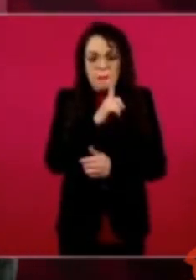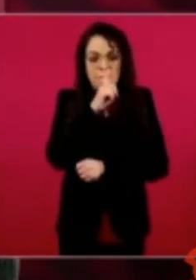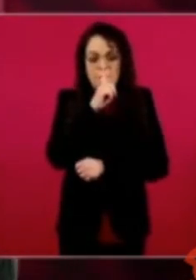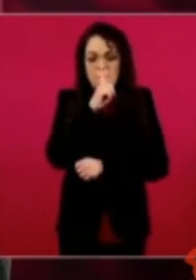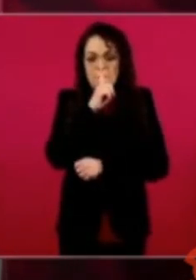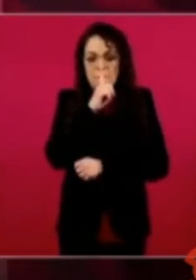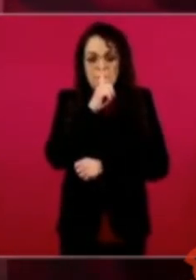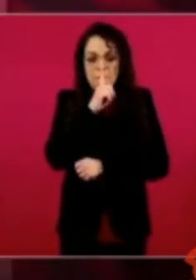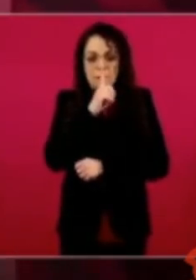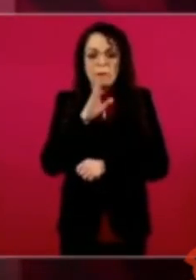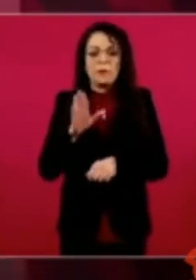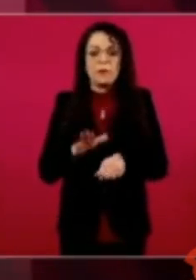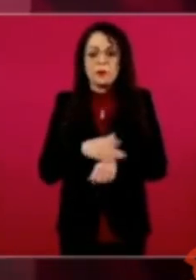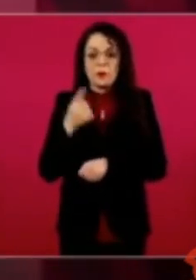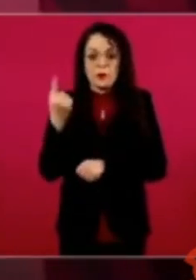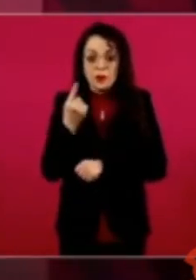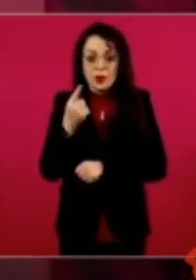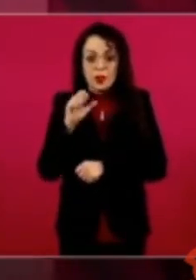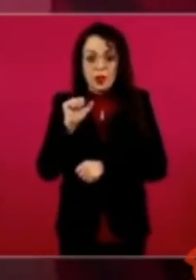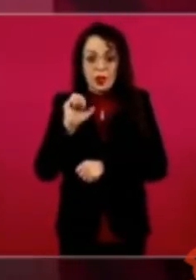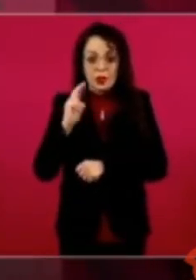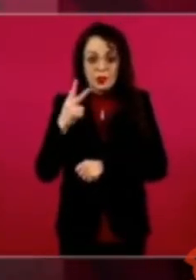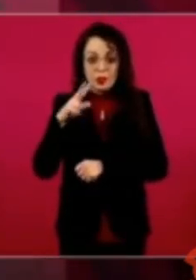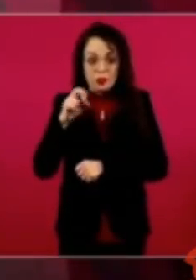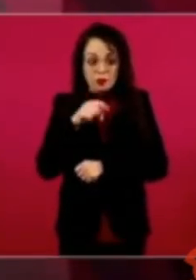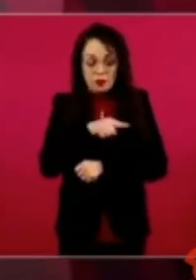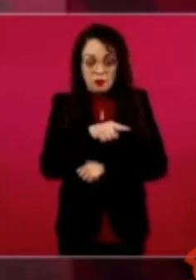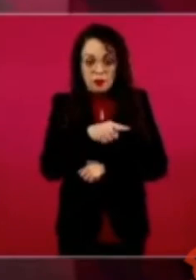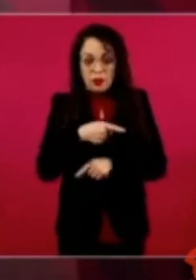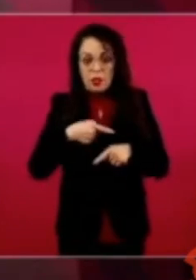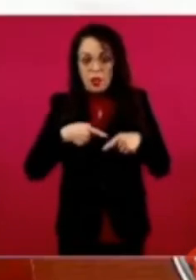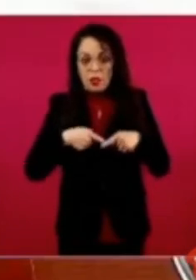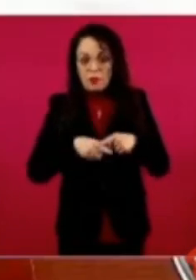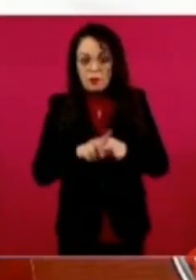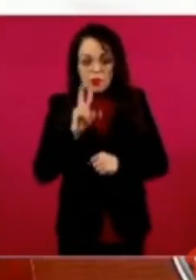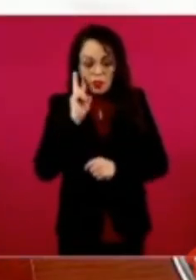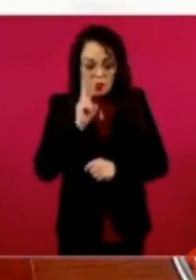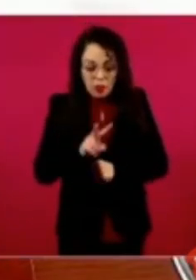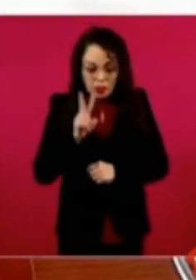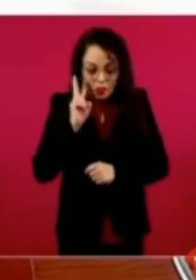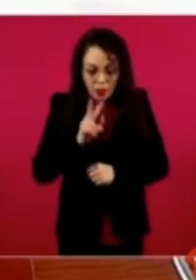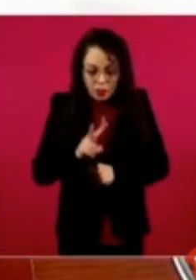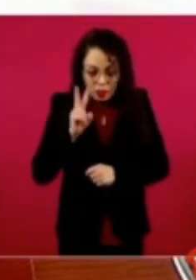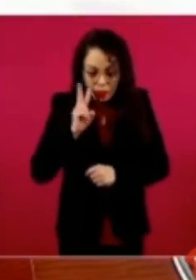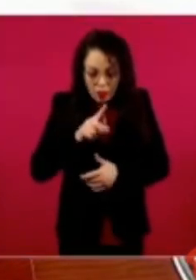se empiezan a encontrar los archivos, los telegramas,